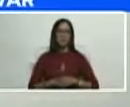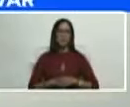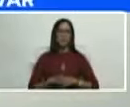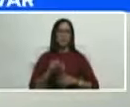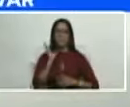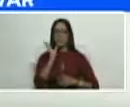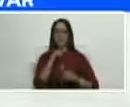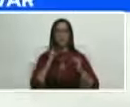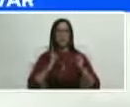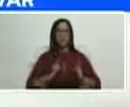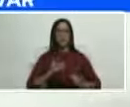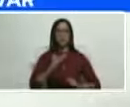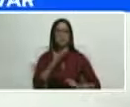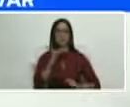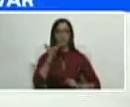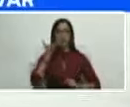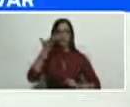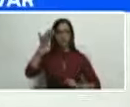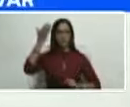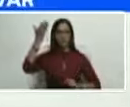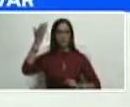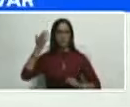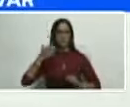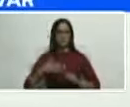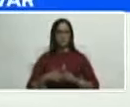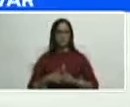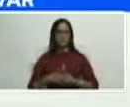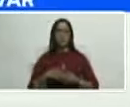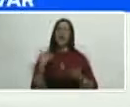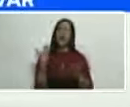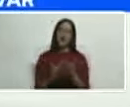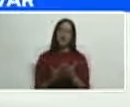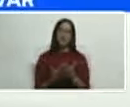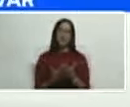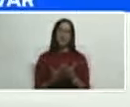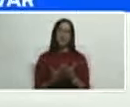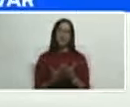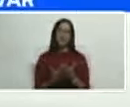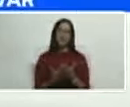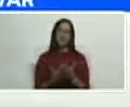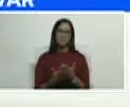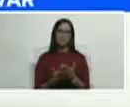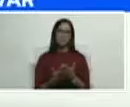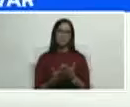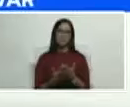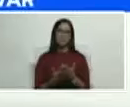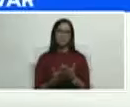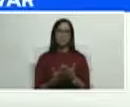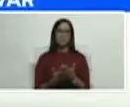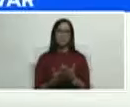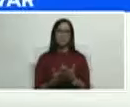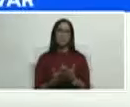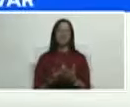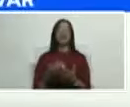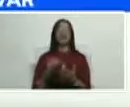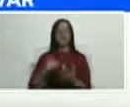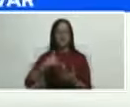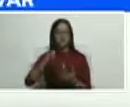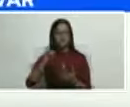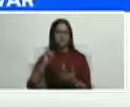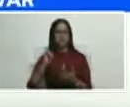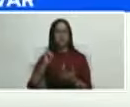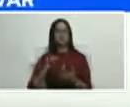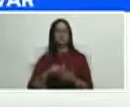reposo a mi alma reposo mi alma hasta tanto hasta tanto hayamos